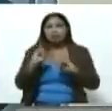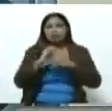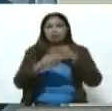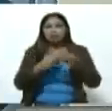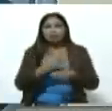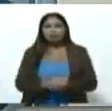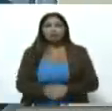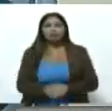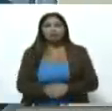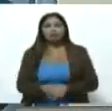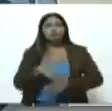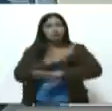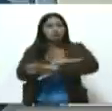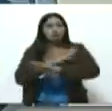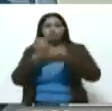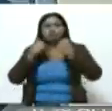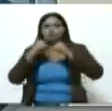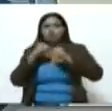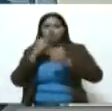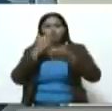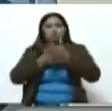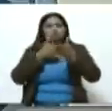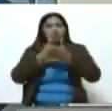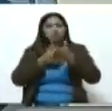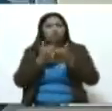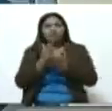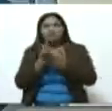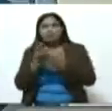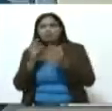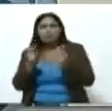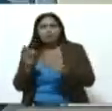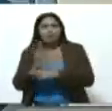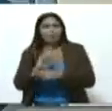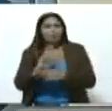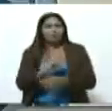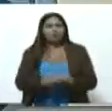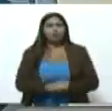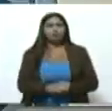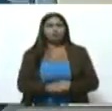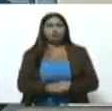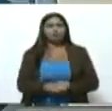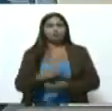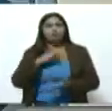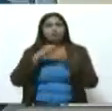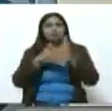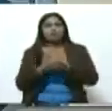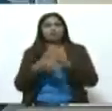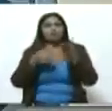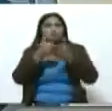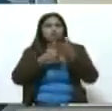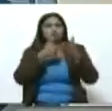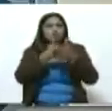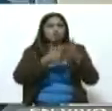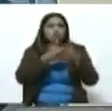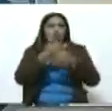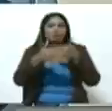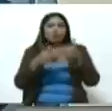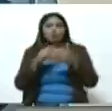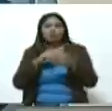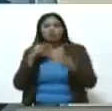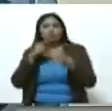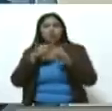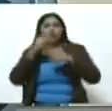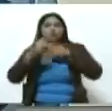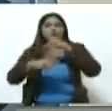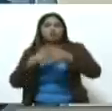significa actuación práctica, oportuna, Eso significa un combate a la dilación